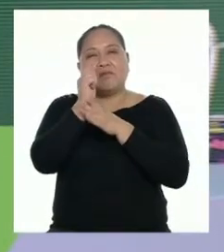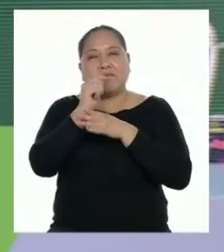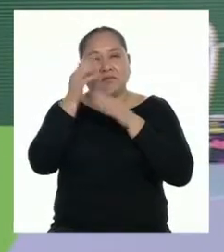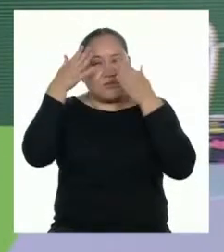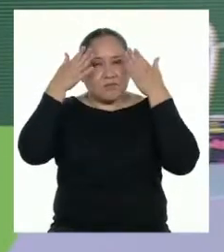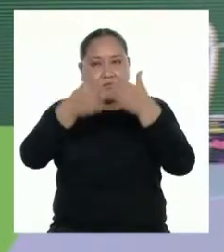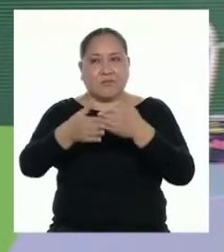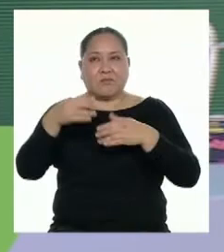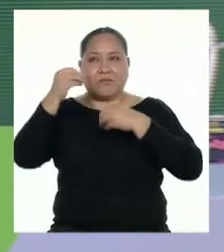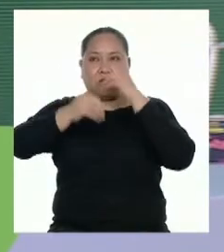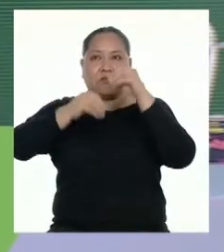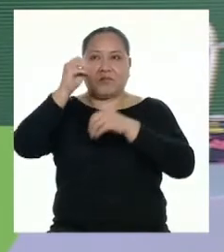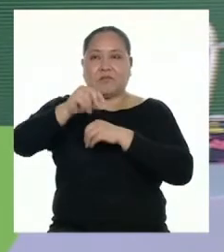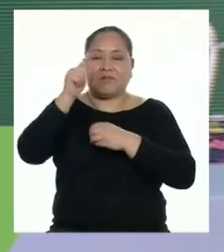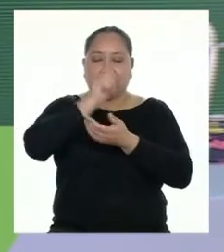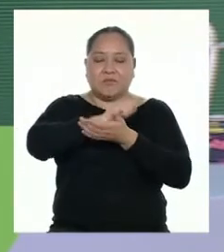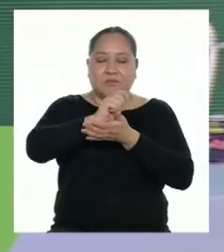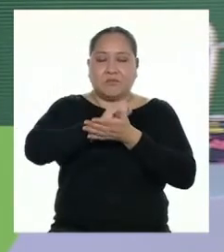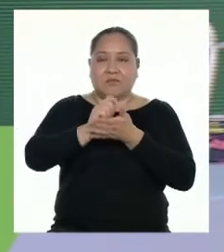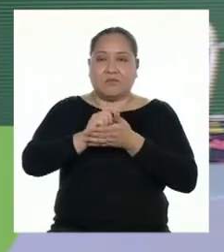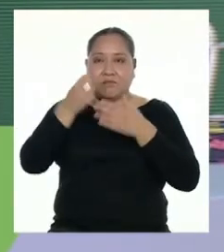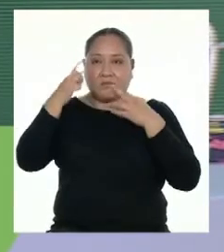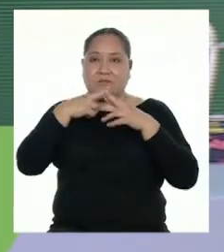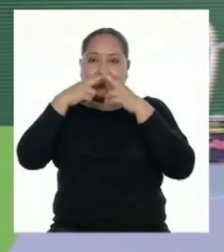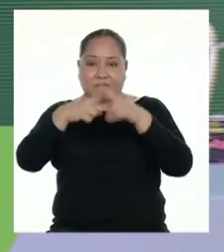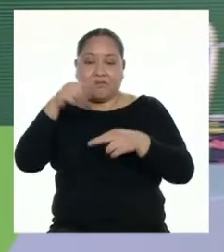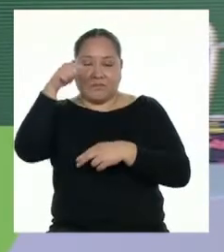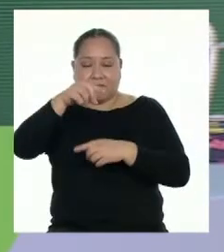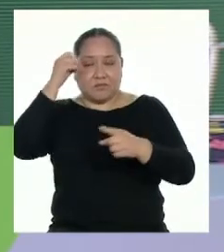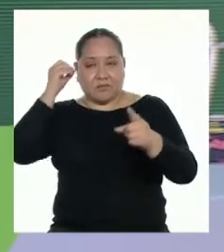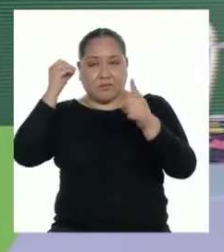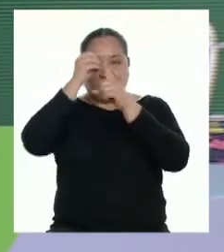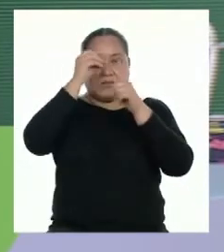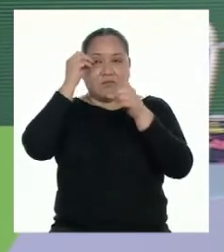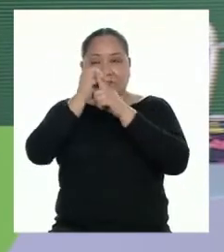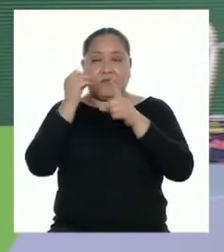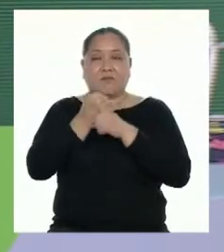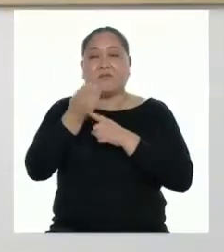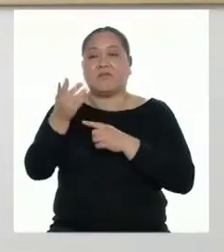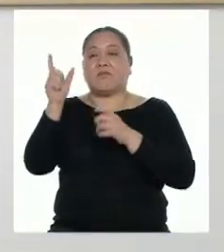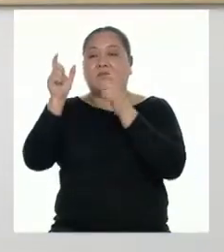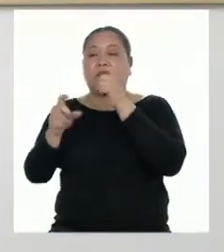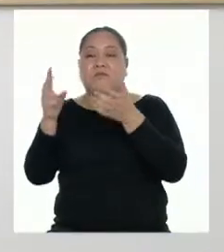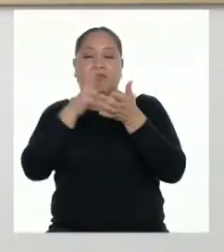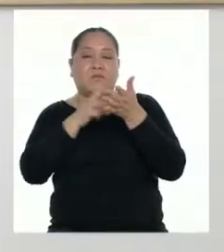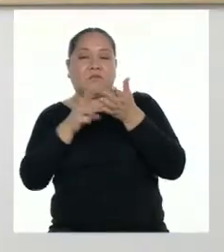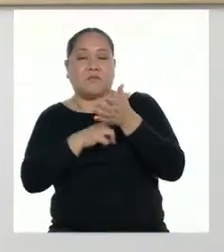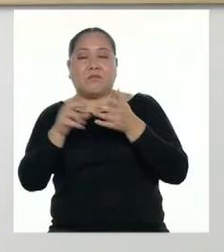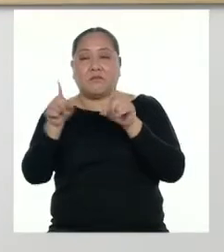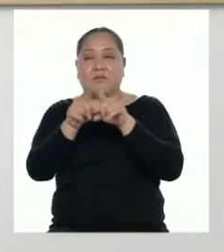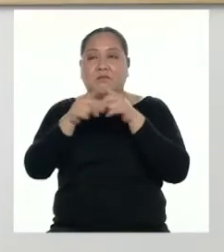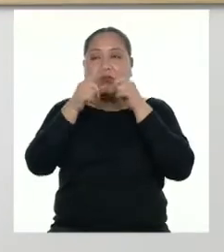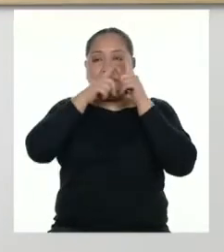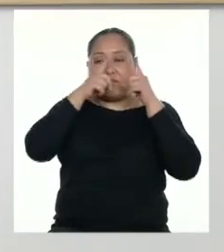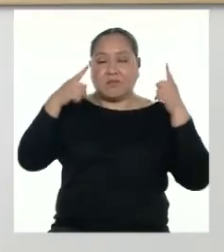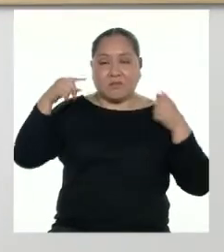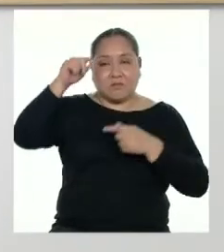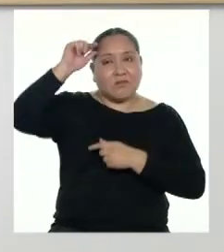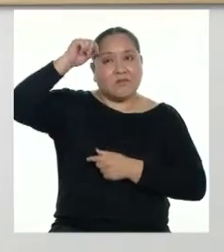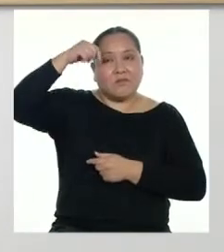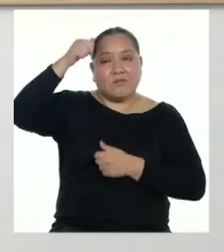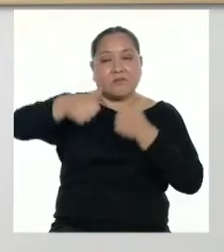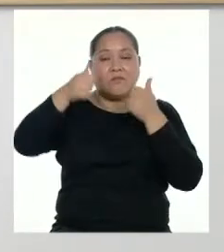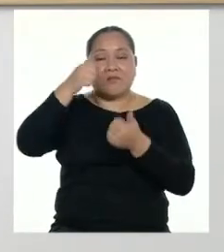que desarrollo a lo largo de mi texto responden al propósito, destinatario y registro? ¿Recuerdan qué criterio estamos